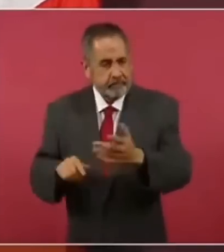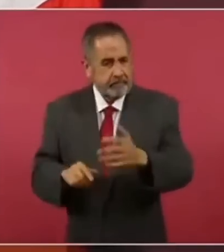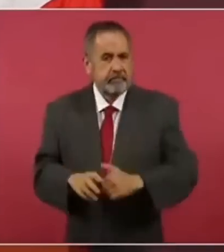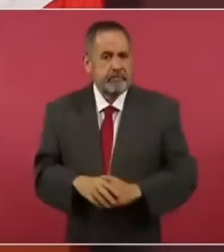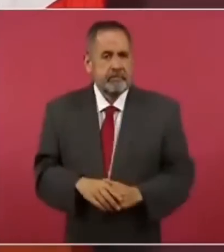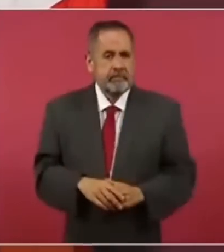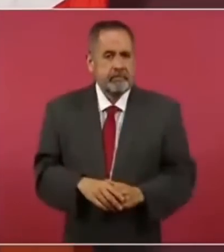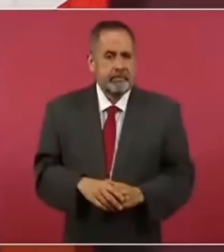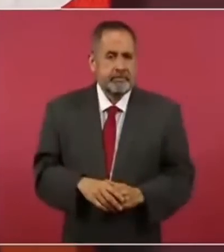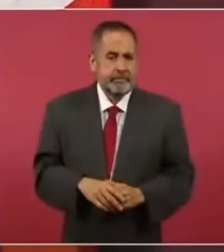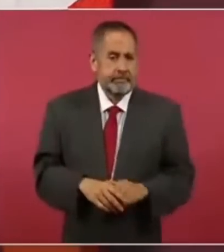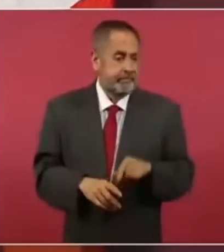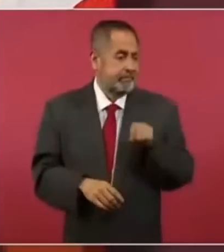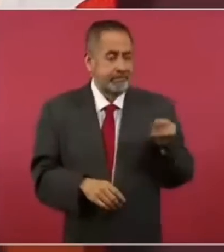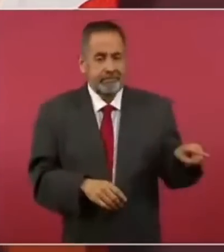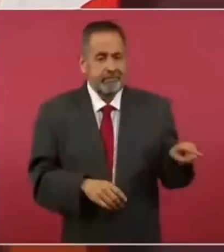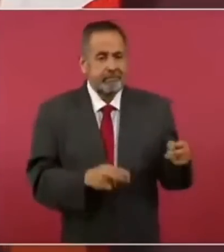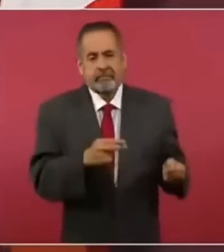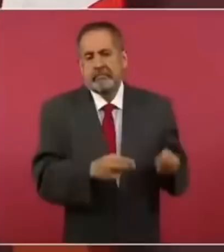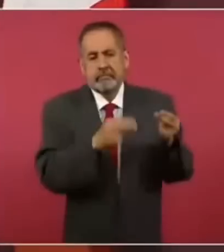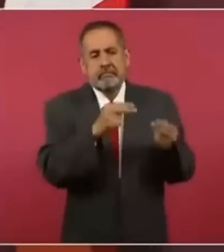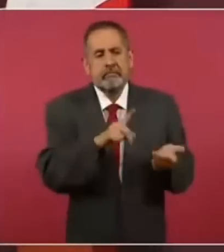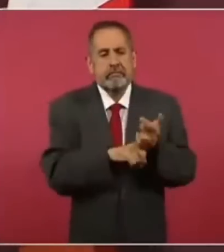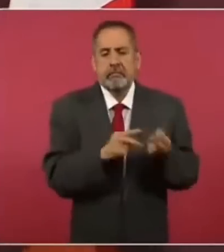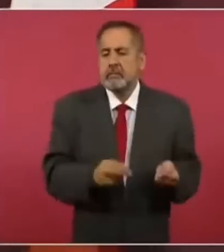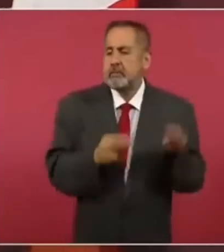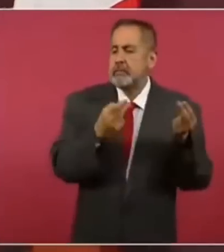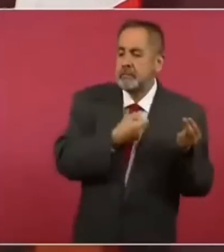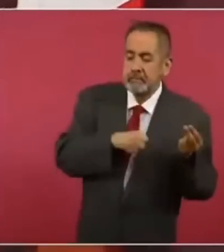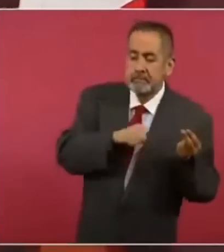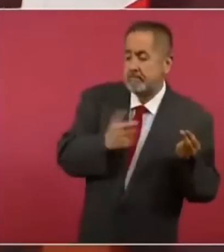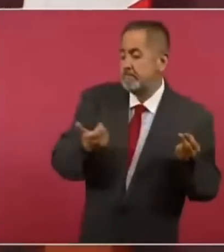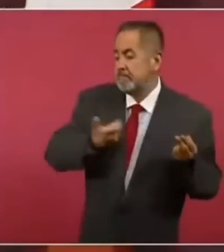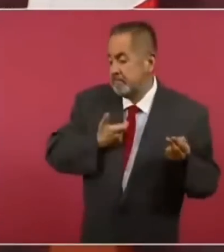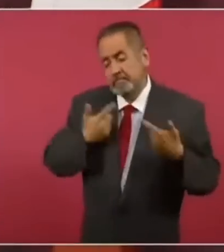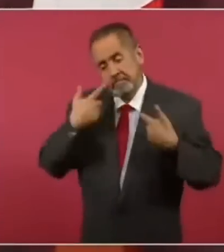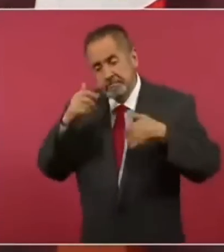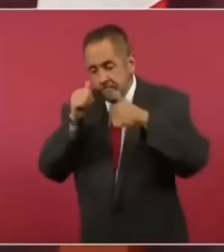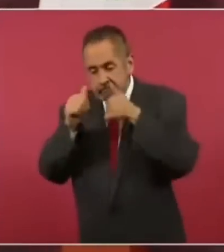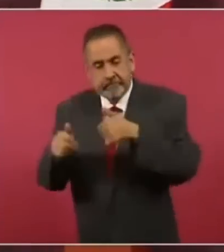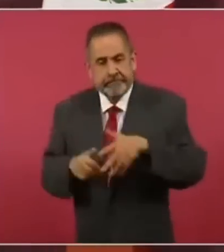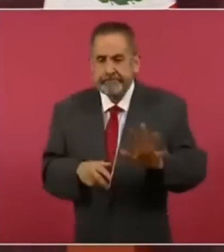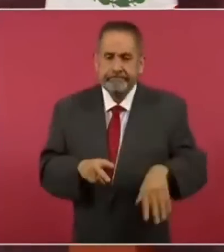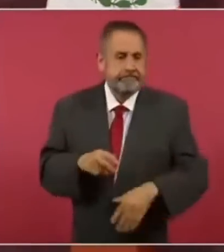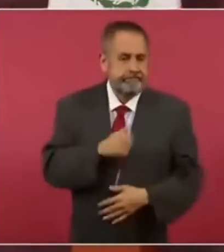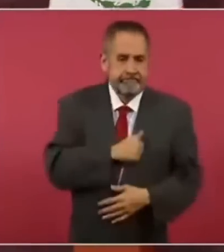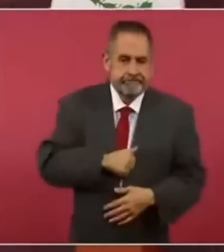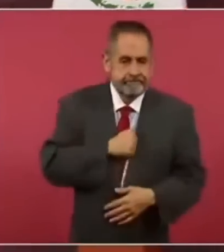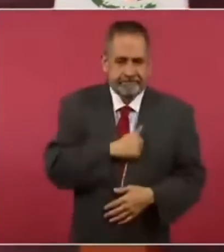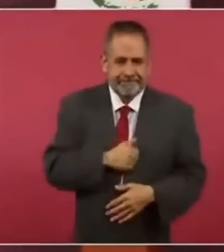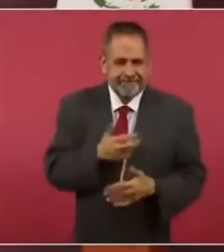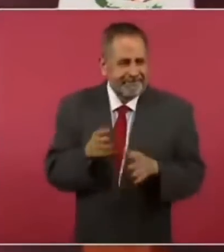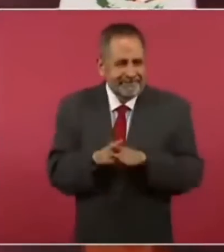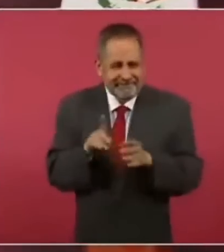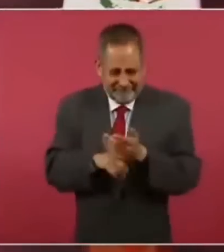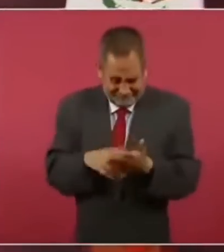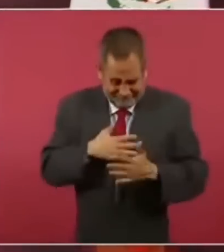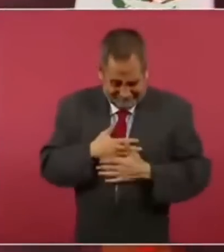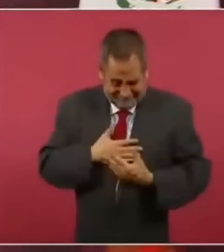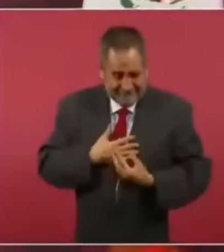Porque lo otro es mercantilismo. Es lamentable que en cuestiones que tienen que